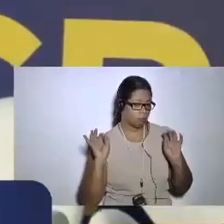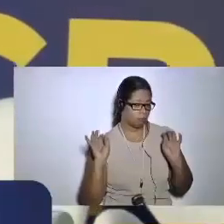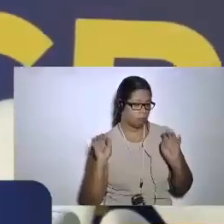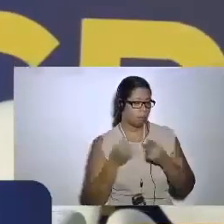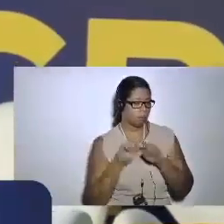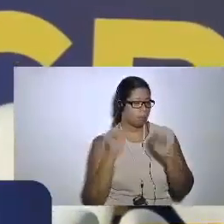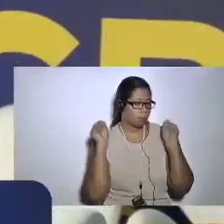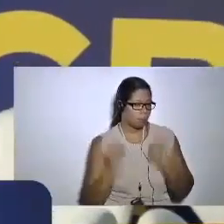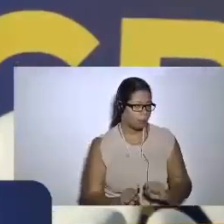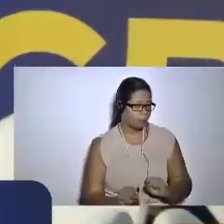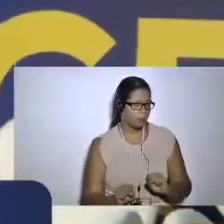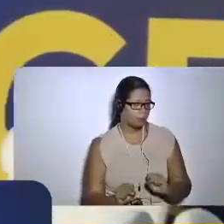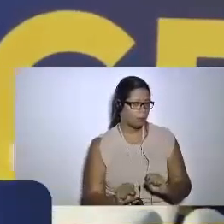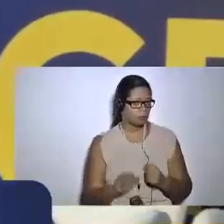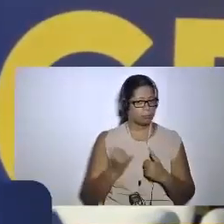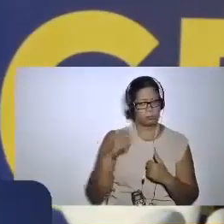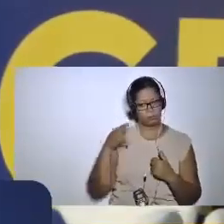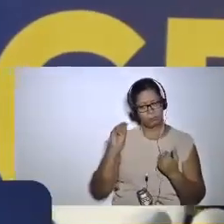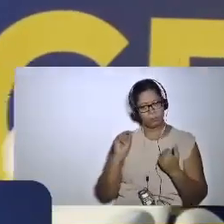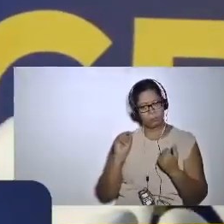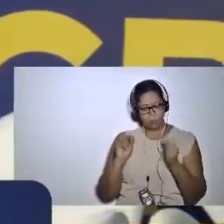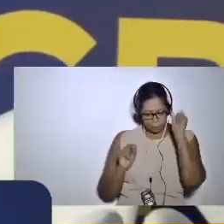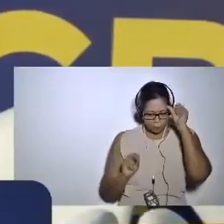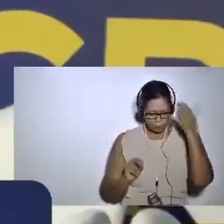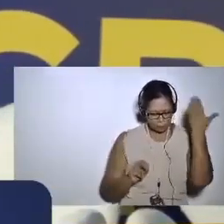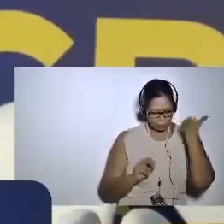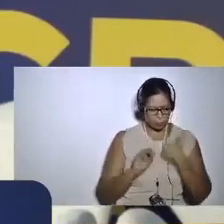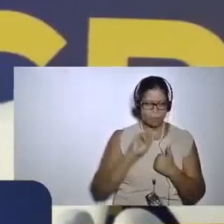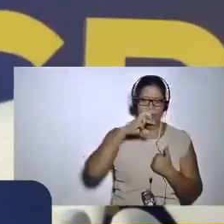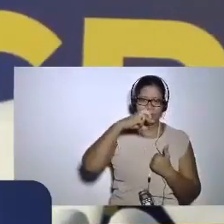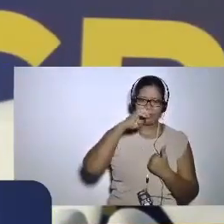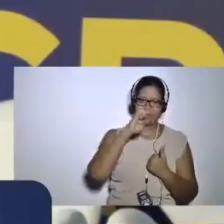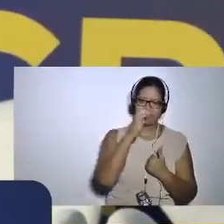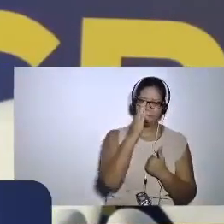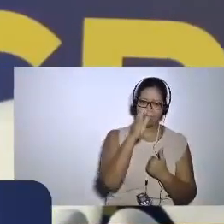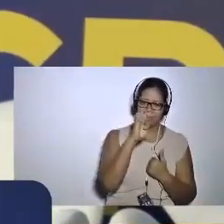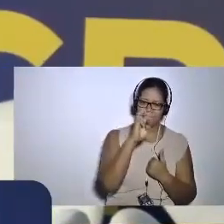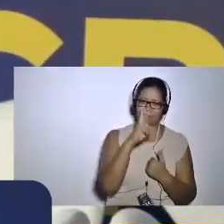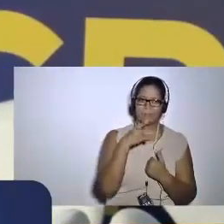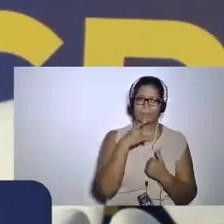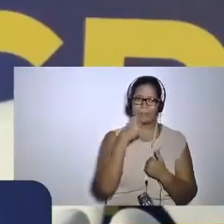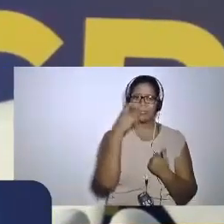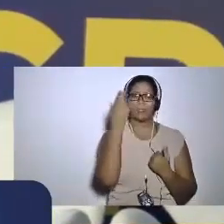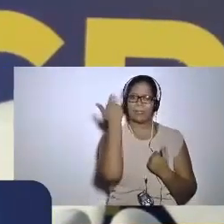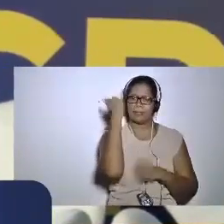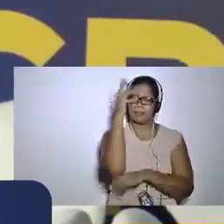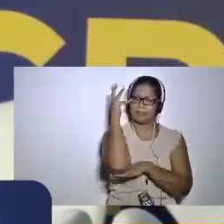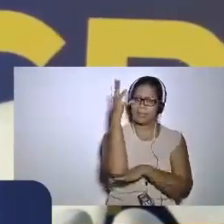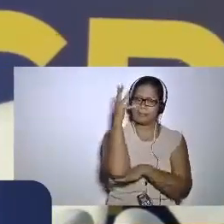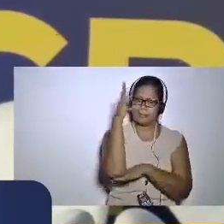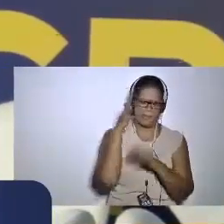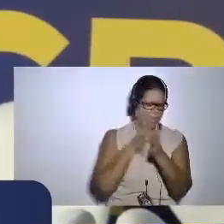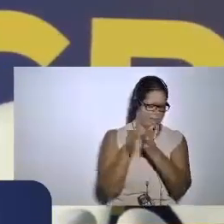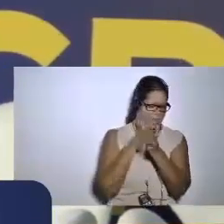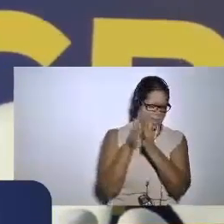quiero dejarles la pregunta porque Peter, bueno, estaba hablando un poco sobre eso y es una pregunta que nosotros nos debemos